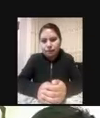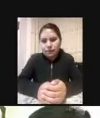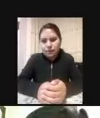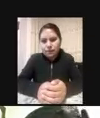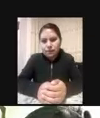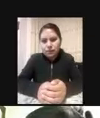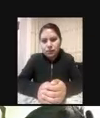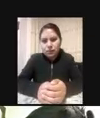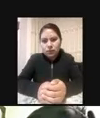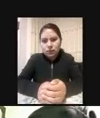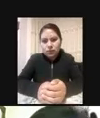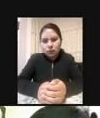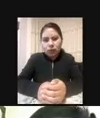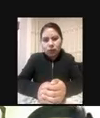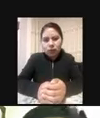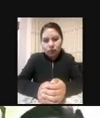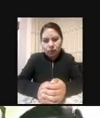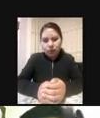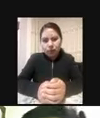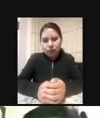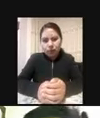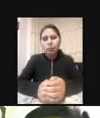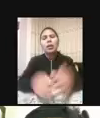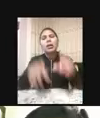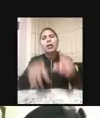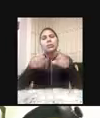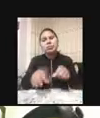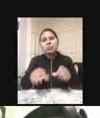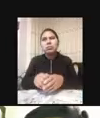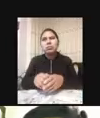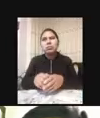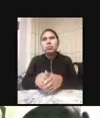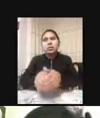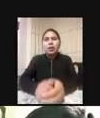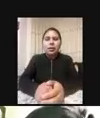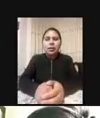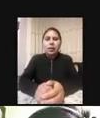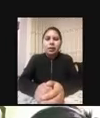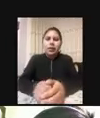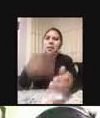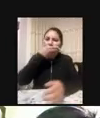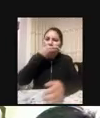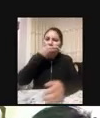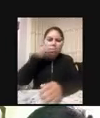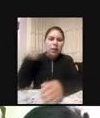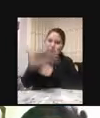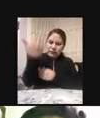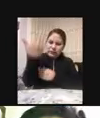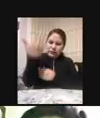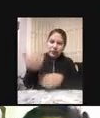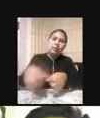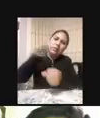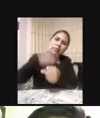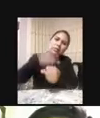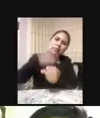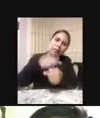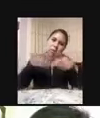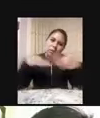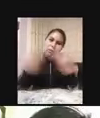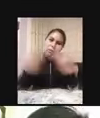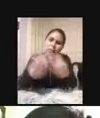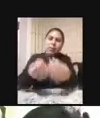Dentro de algún momento en su vida sí lo van a hacer, pero cuanto antes es mejor. Entonces esto es algo que hay que trabajarlo desde